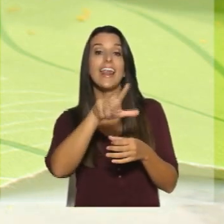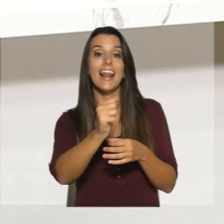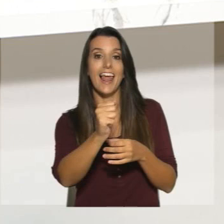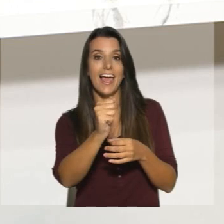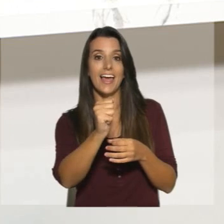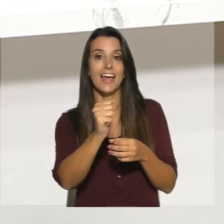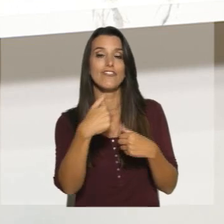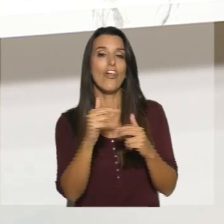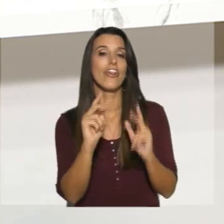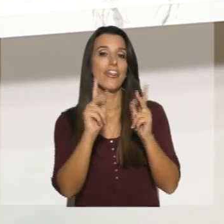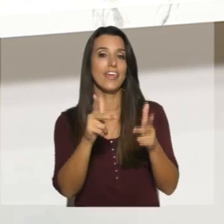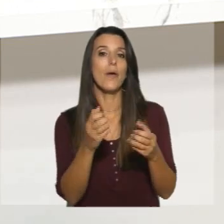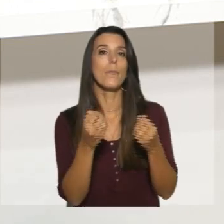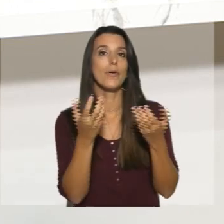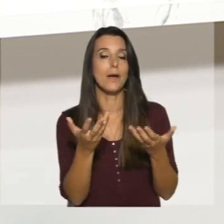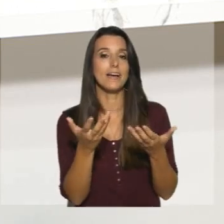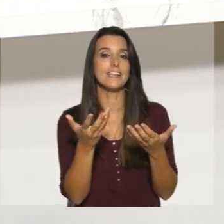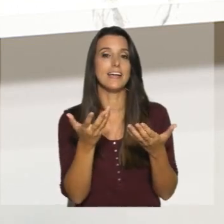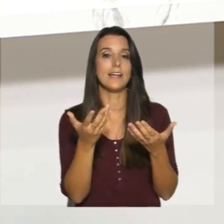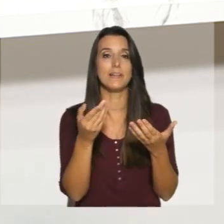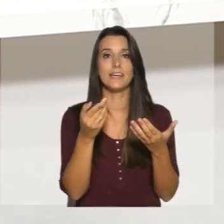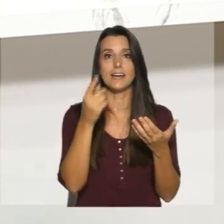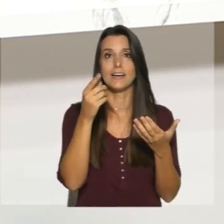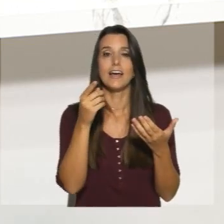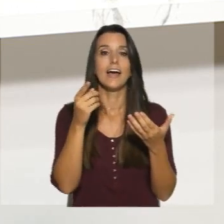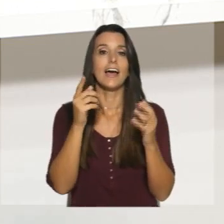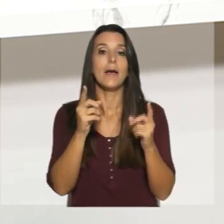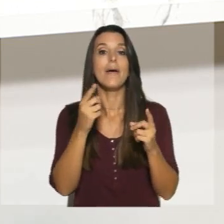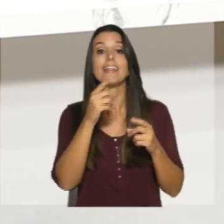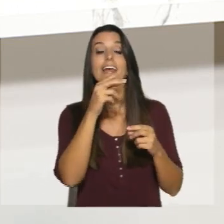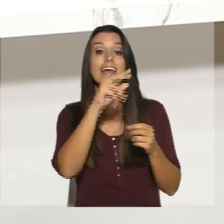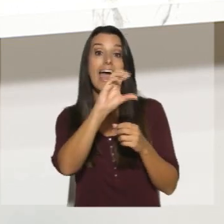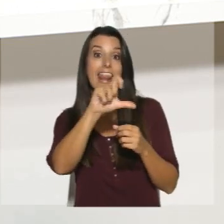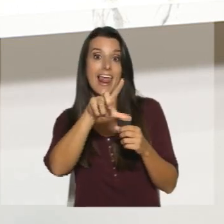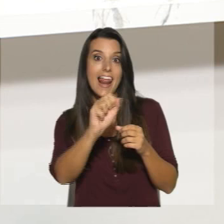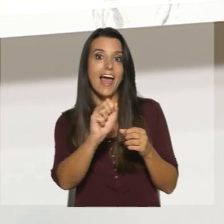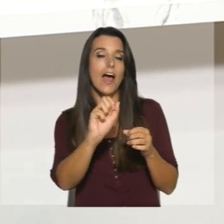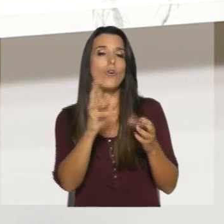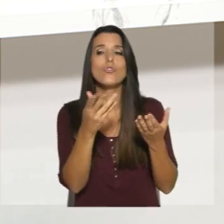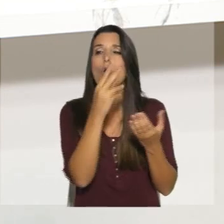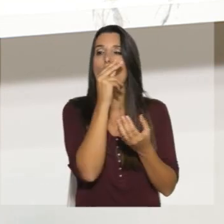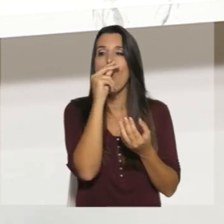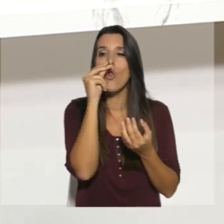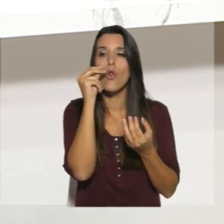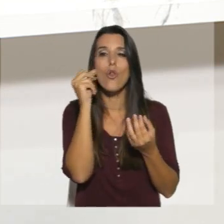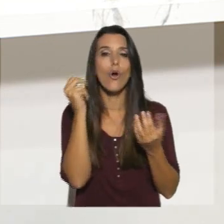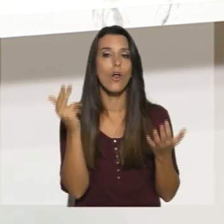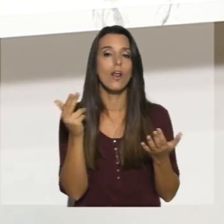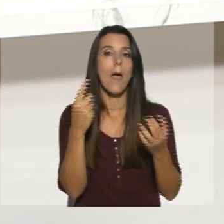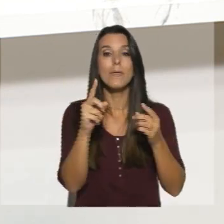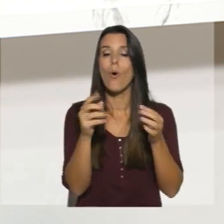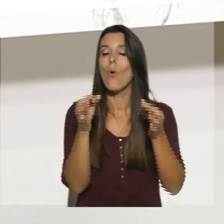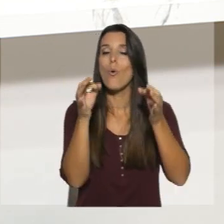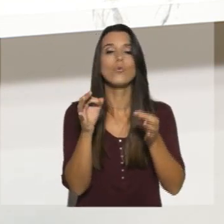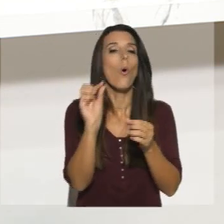decir, porque yo ahí... Claro. Me daba cuenta, sentía que la canela estaba. Ahí está. Acá hay un olorcito, qué rico olorcito. Pero la justa medida. Un